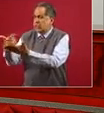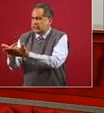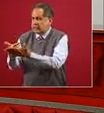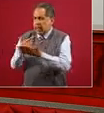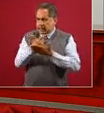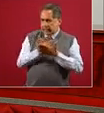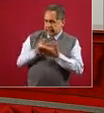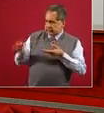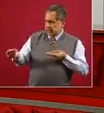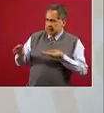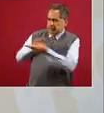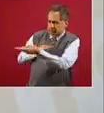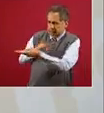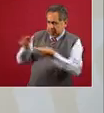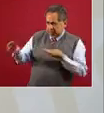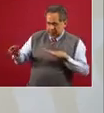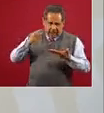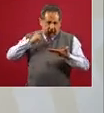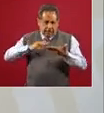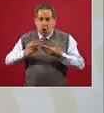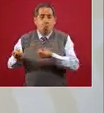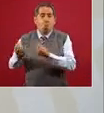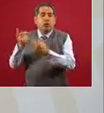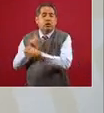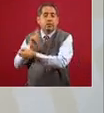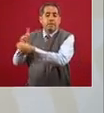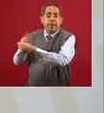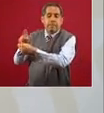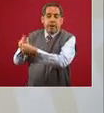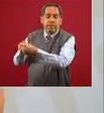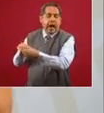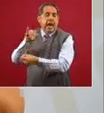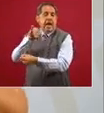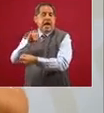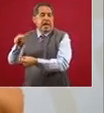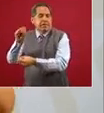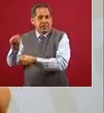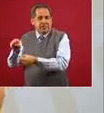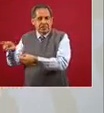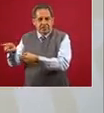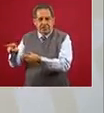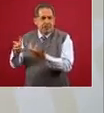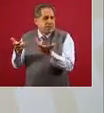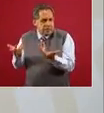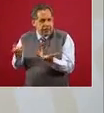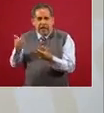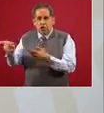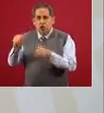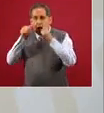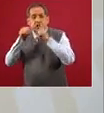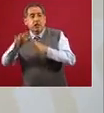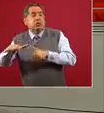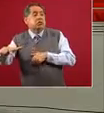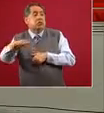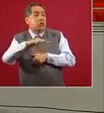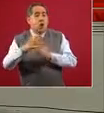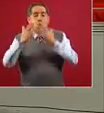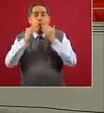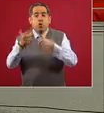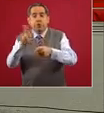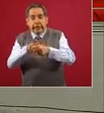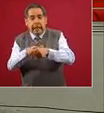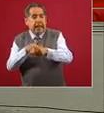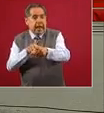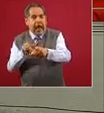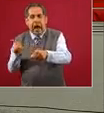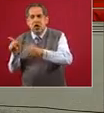de los beneficiarios de IMSS Bienestar, que son unidades médicas rurales y que atienden a población sin seguridad social,